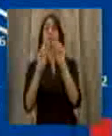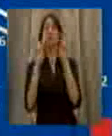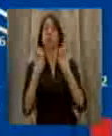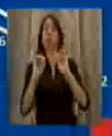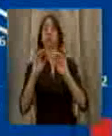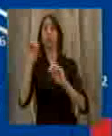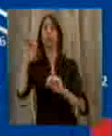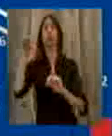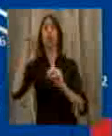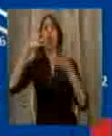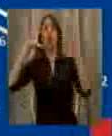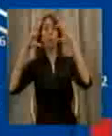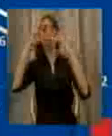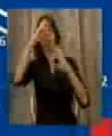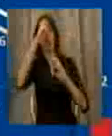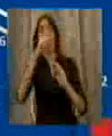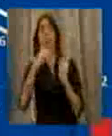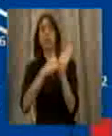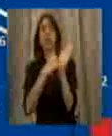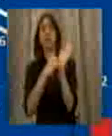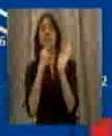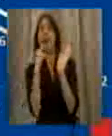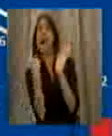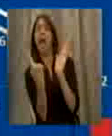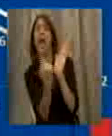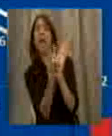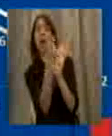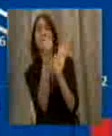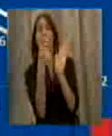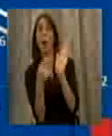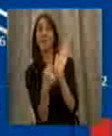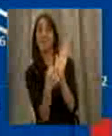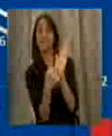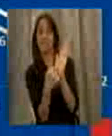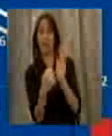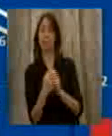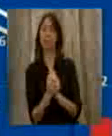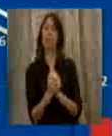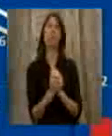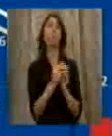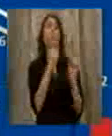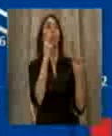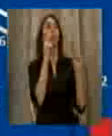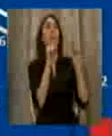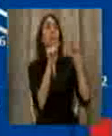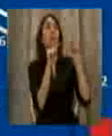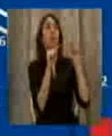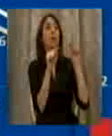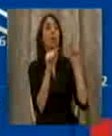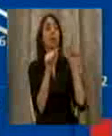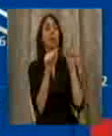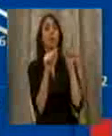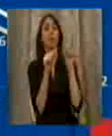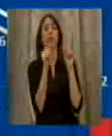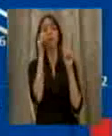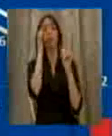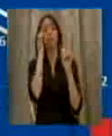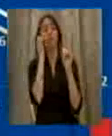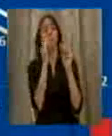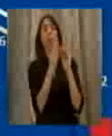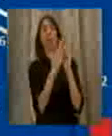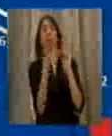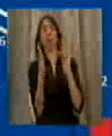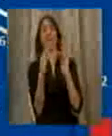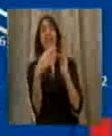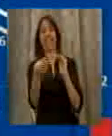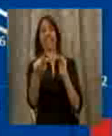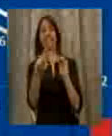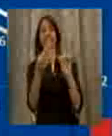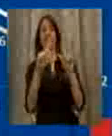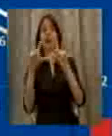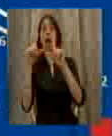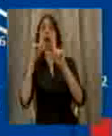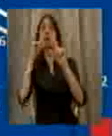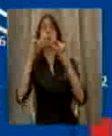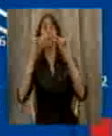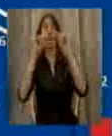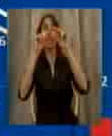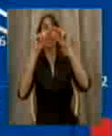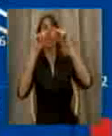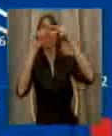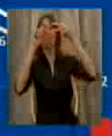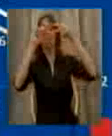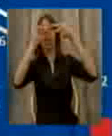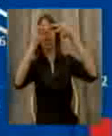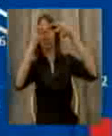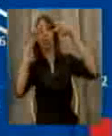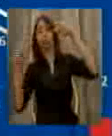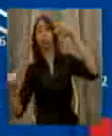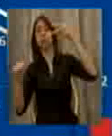el mundo. Fíjense primero en el gráfico a vuestra derecha, que muestra la brecha en el